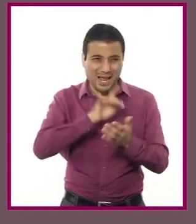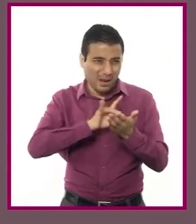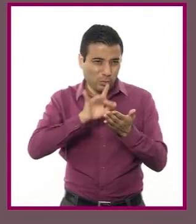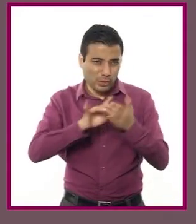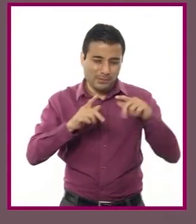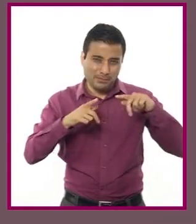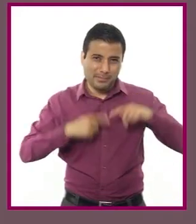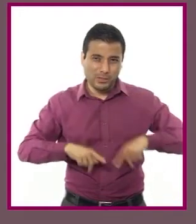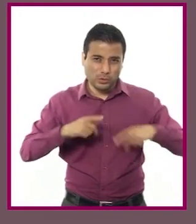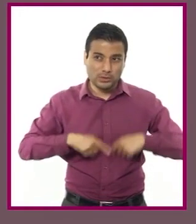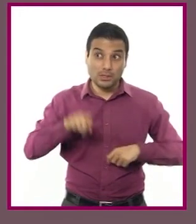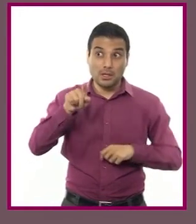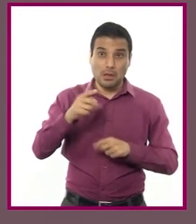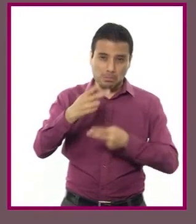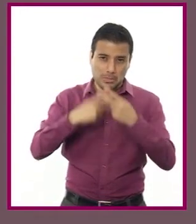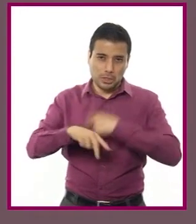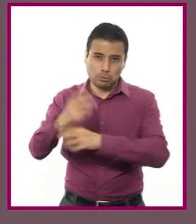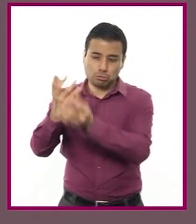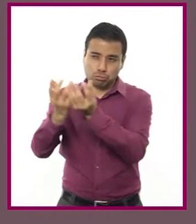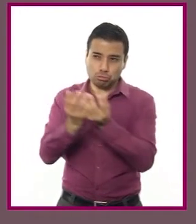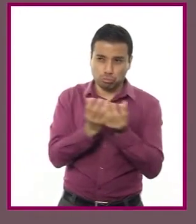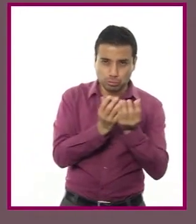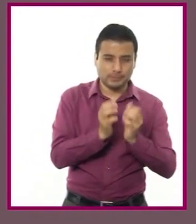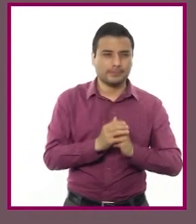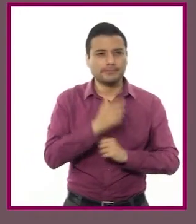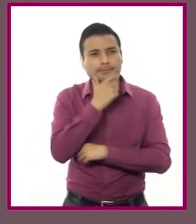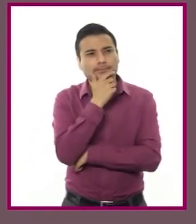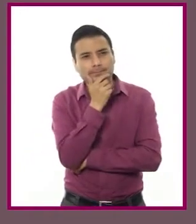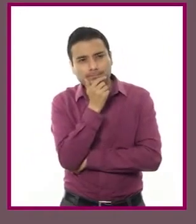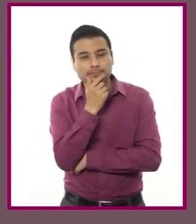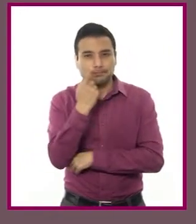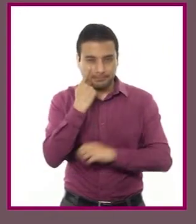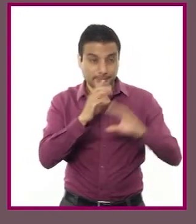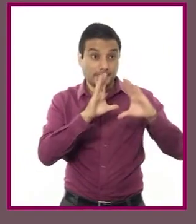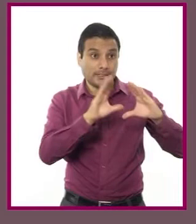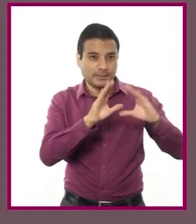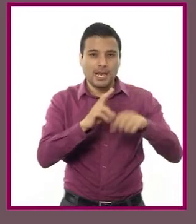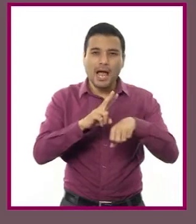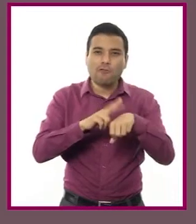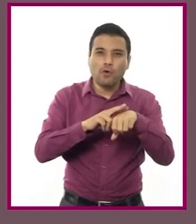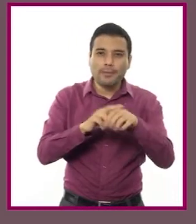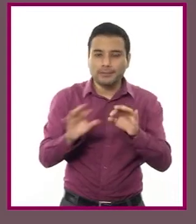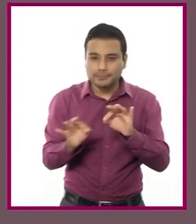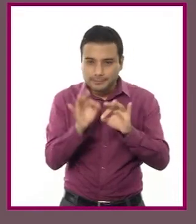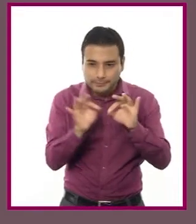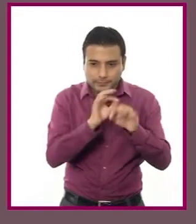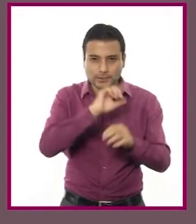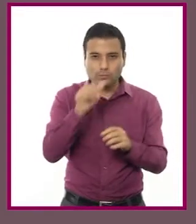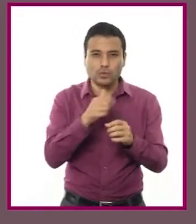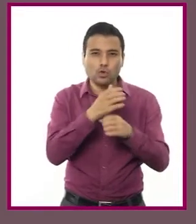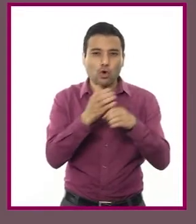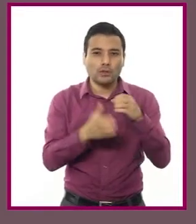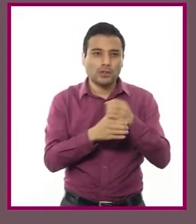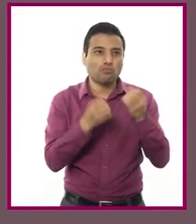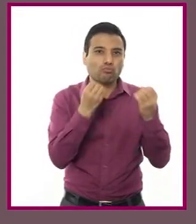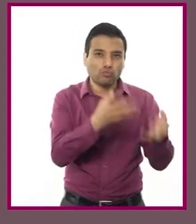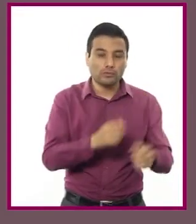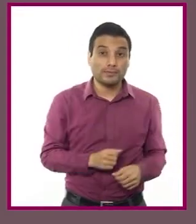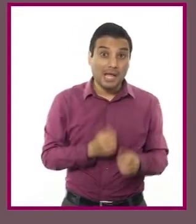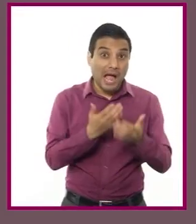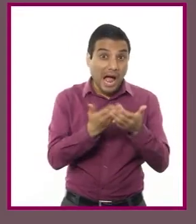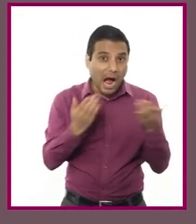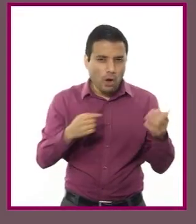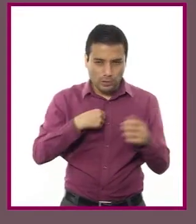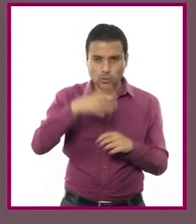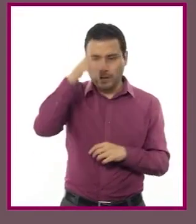nuestra situación. Nos presentaron a un formador que nos enseñó a tejer alfombras y nos dieron apoyo material. Ahora aprendí